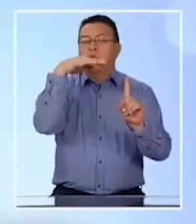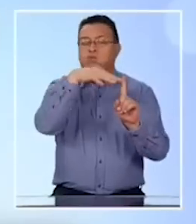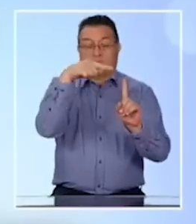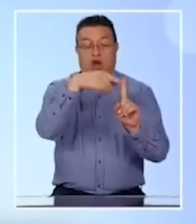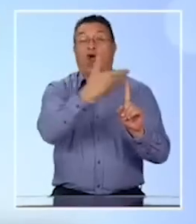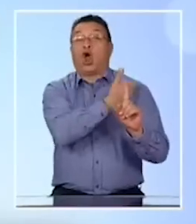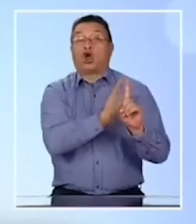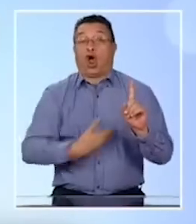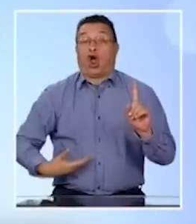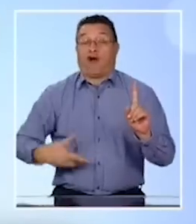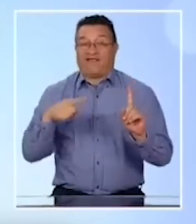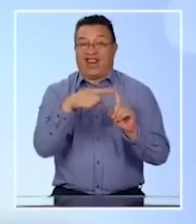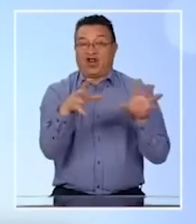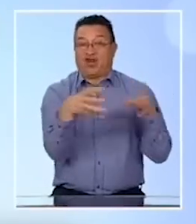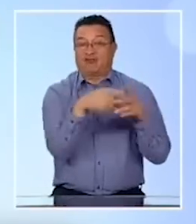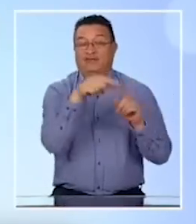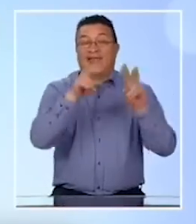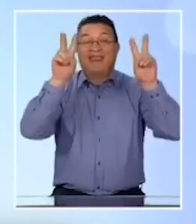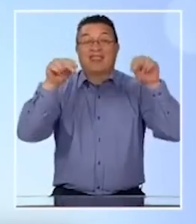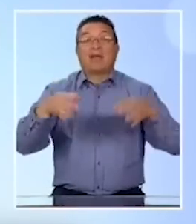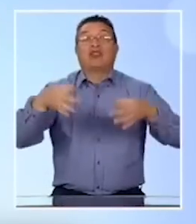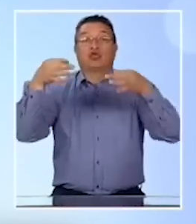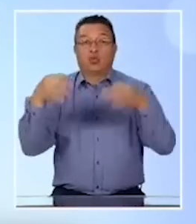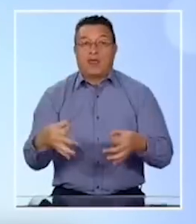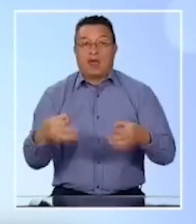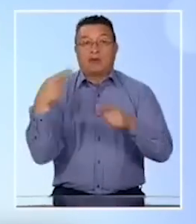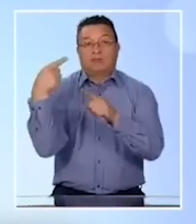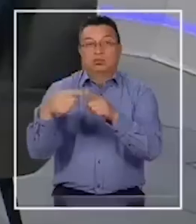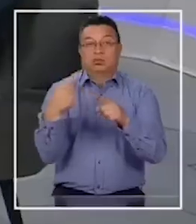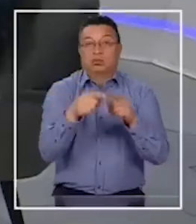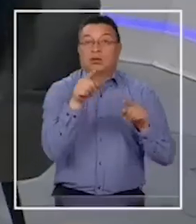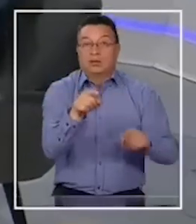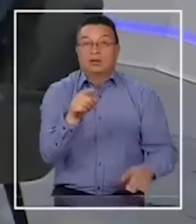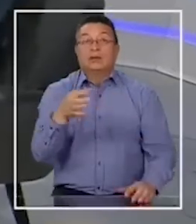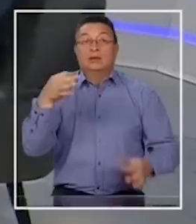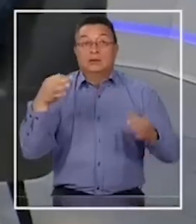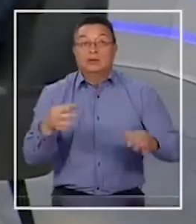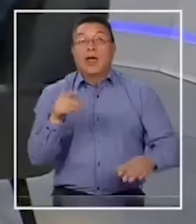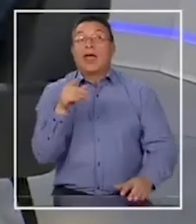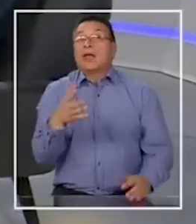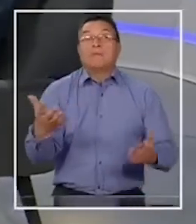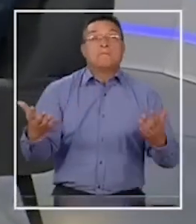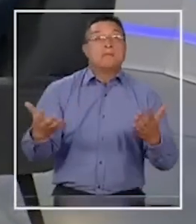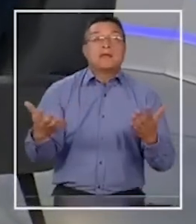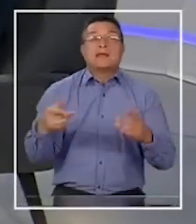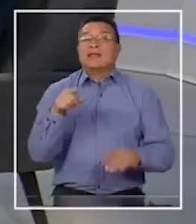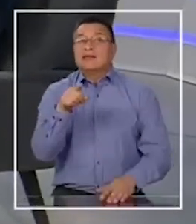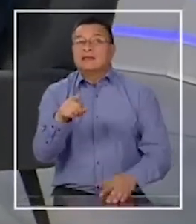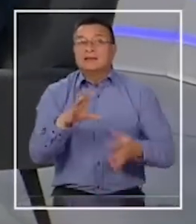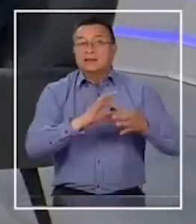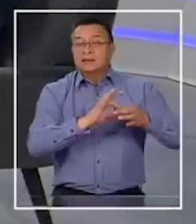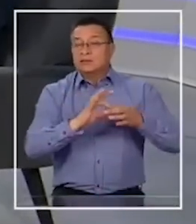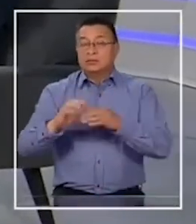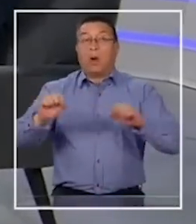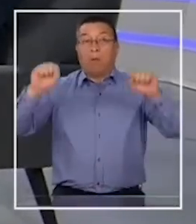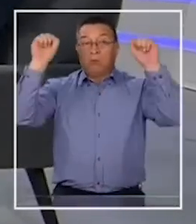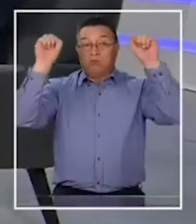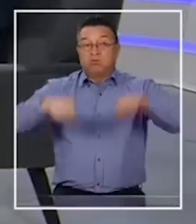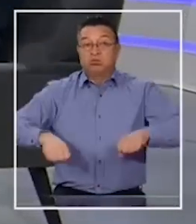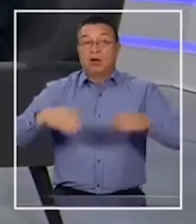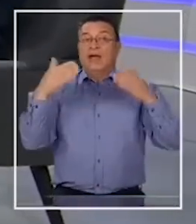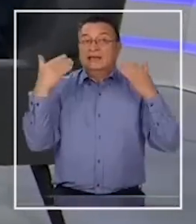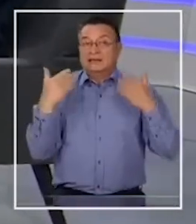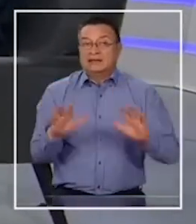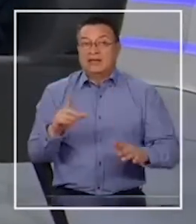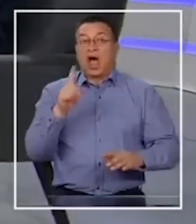en el tema de seguridad varios temas pero en el tema de seguridad concretamente el hecho de que se haya aprobado y que